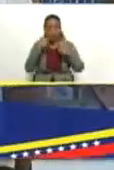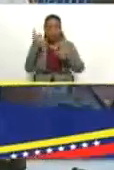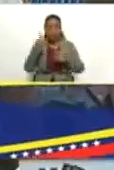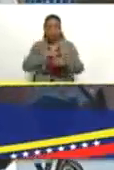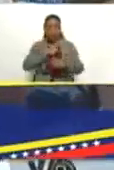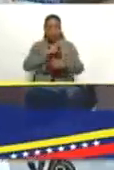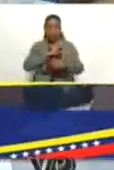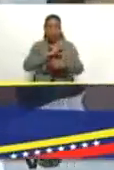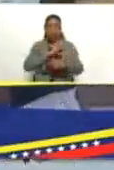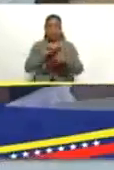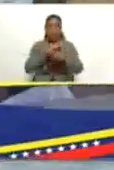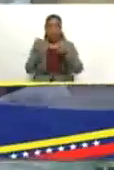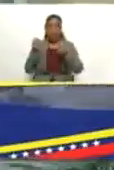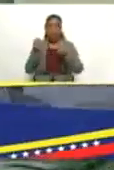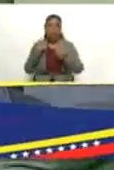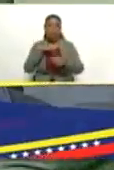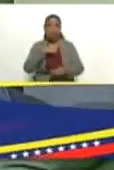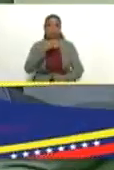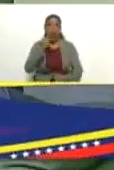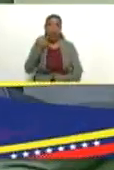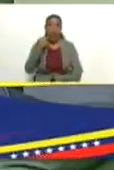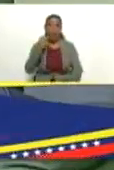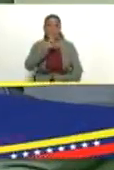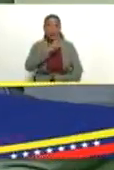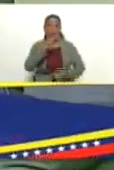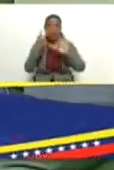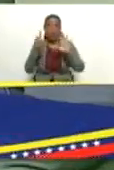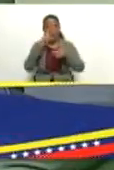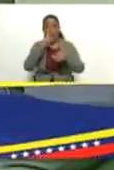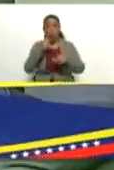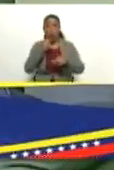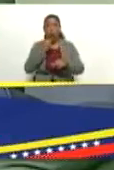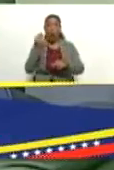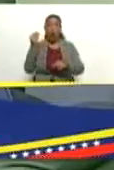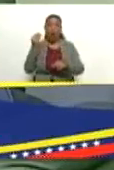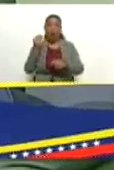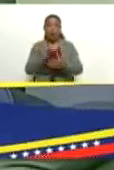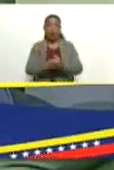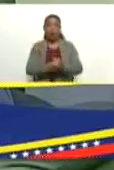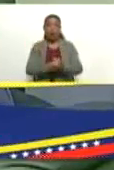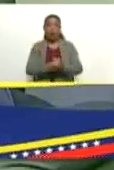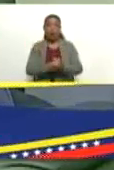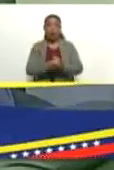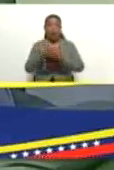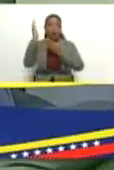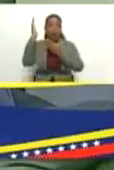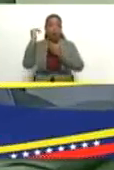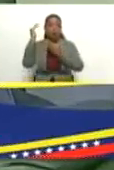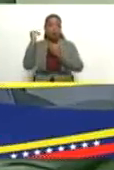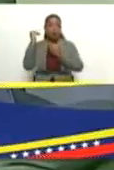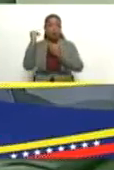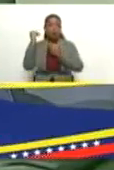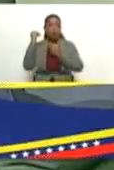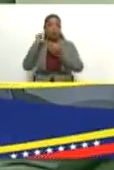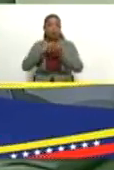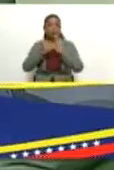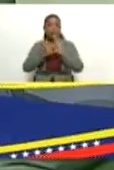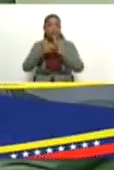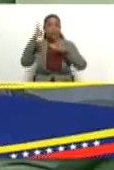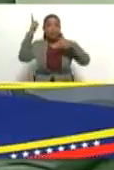gente. Y nosotros, jovencitos, 27 años, chamitos, nuestra esperanza era Chávez.